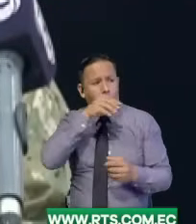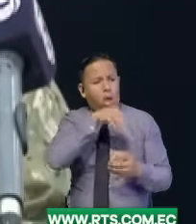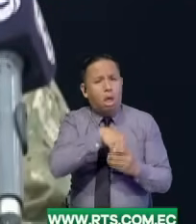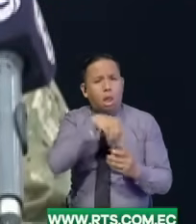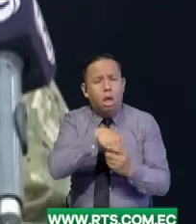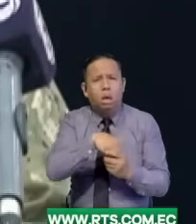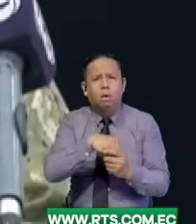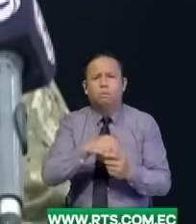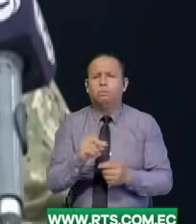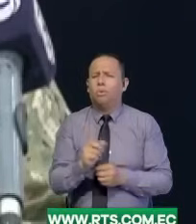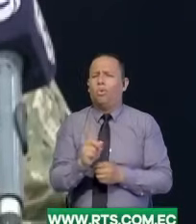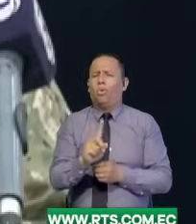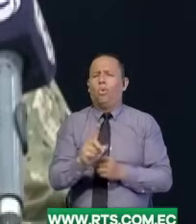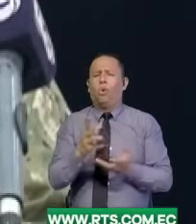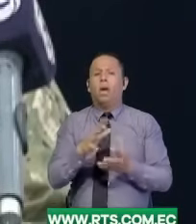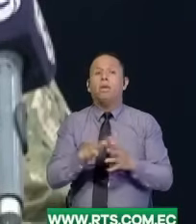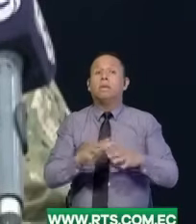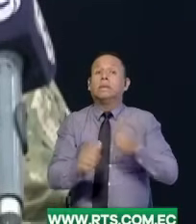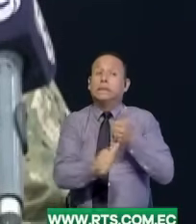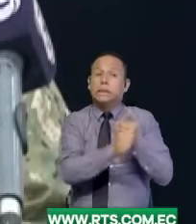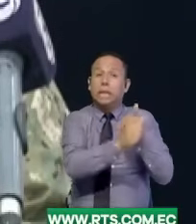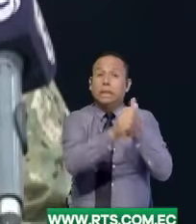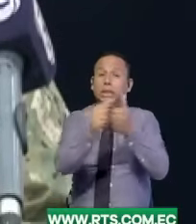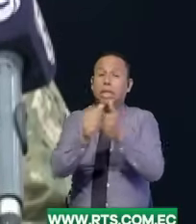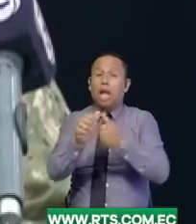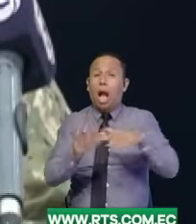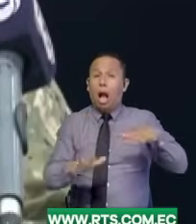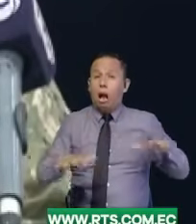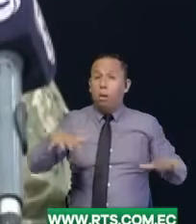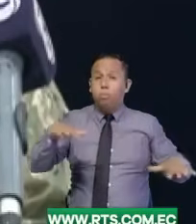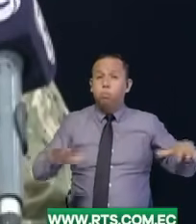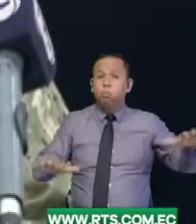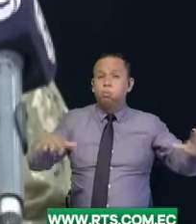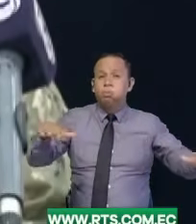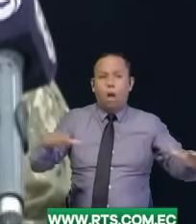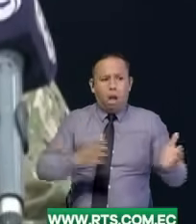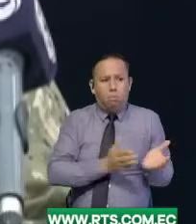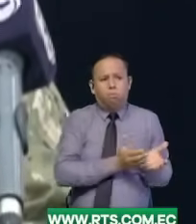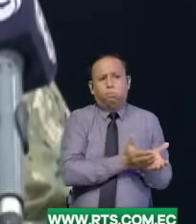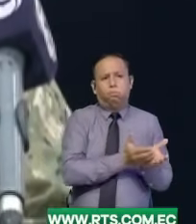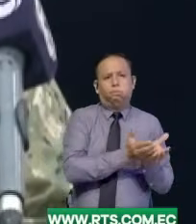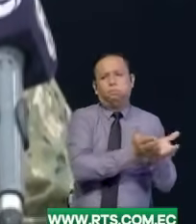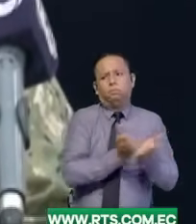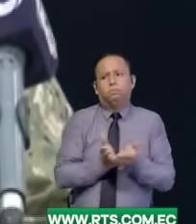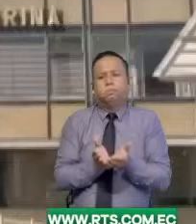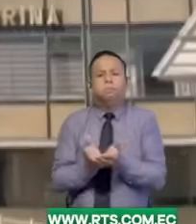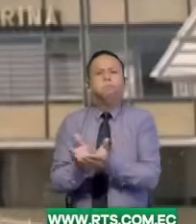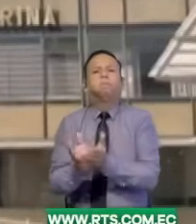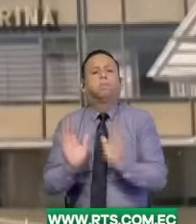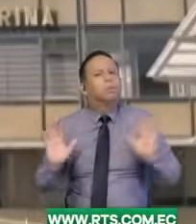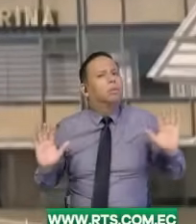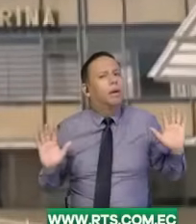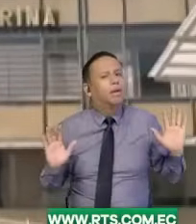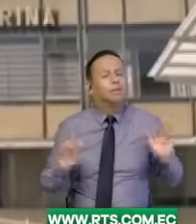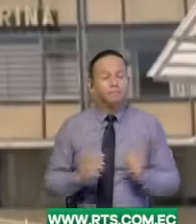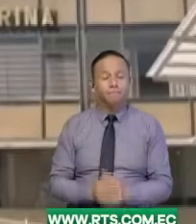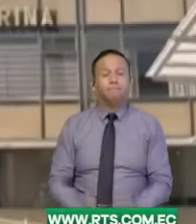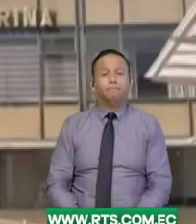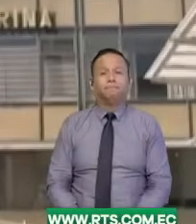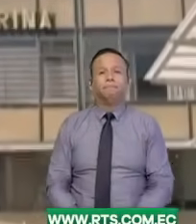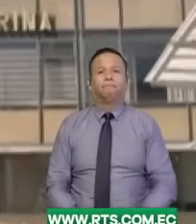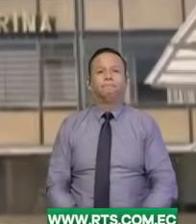se reabastecen. En las aguas aledañas a Galápagos sí se genera parte de este fenómeno.